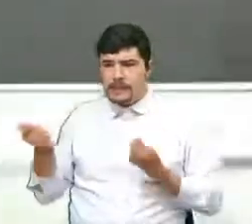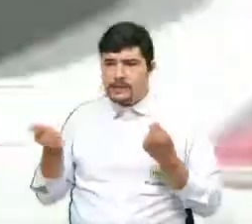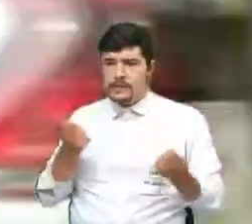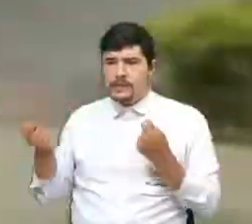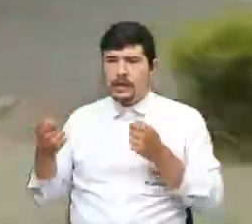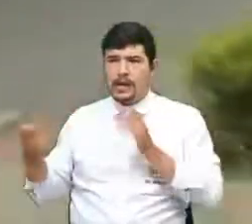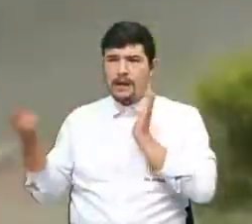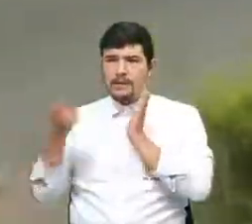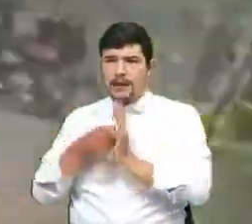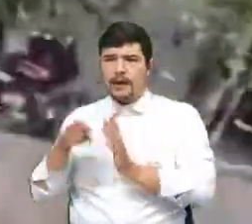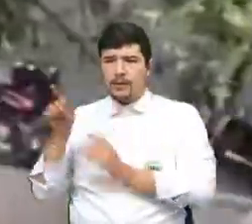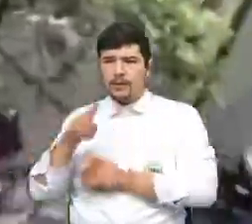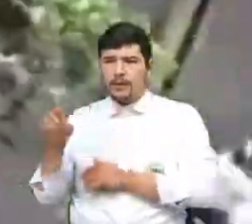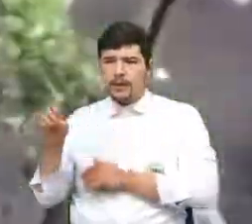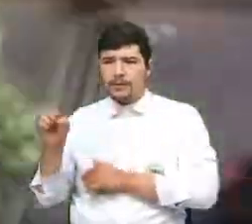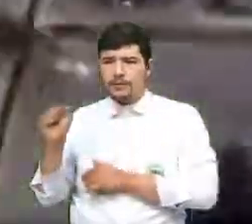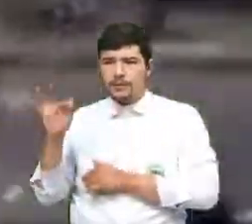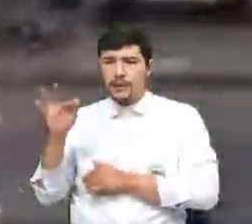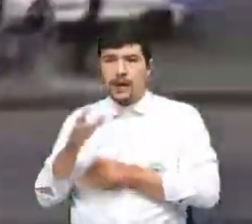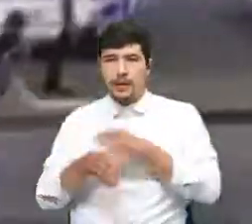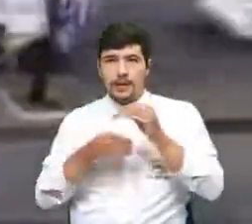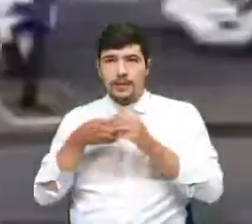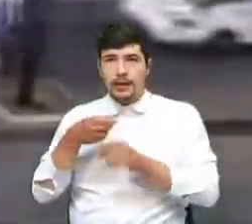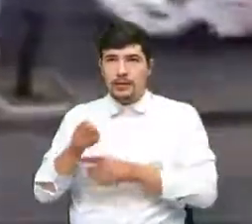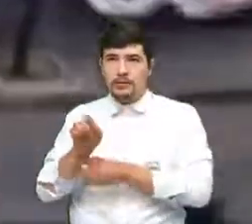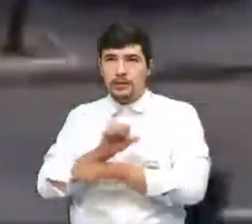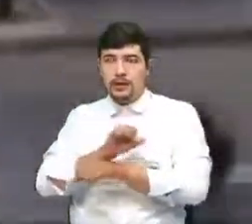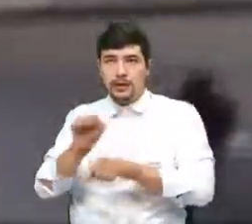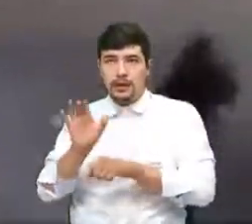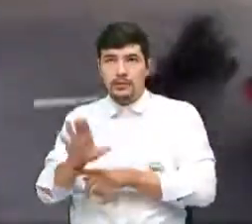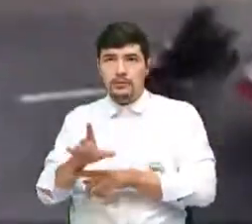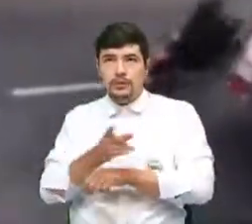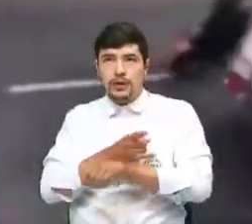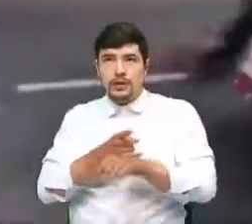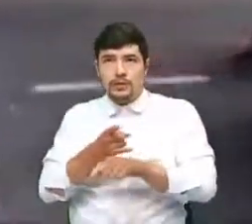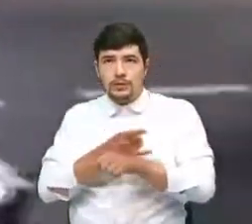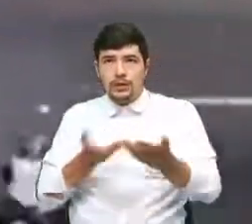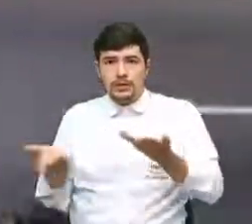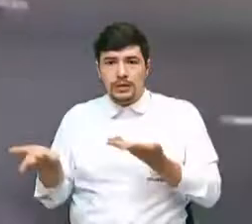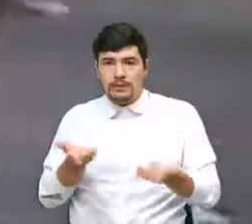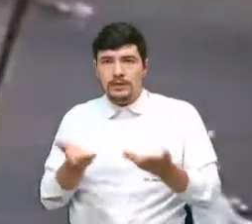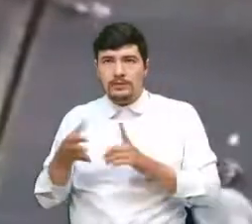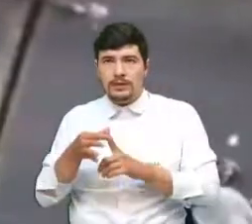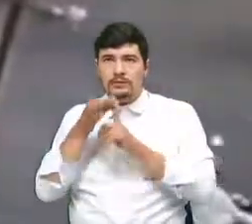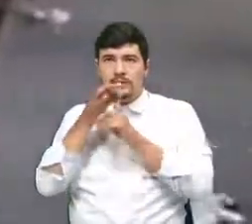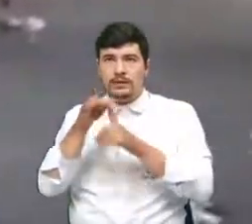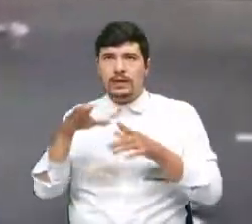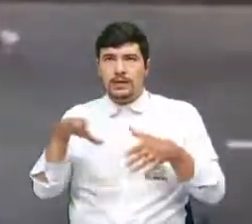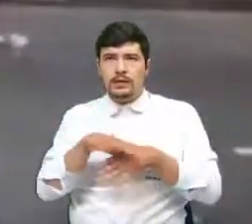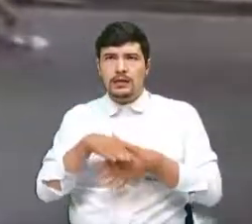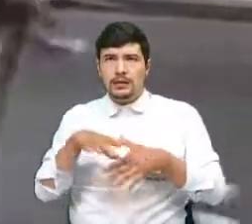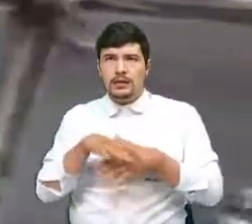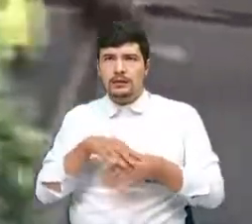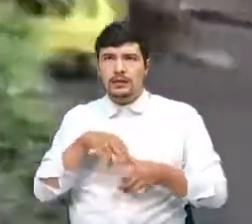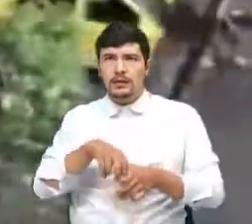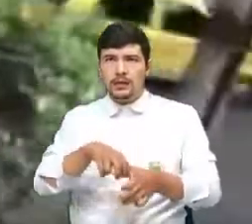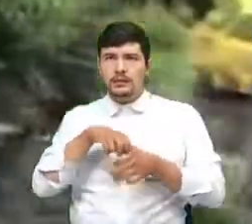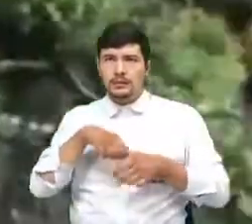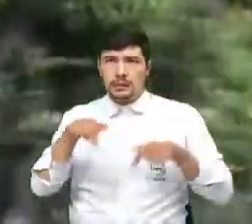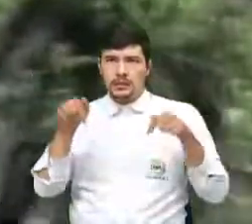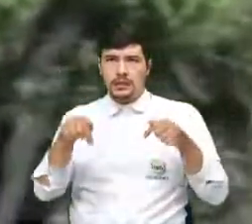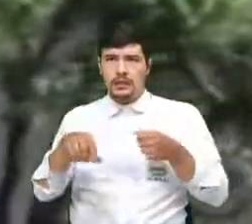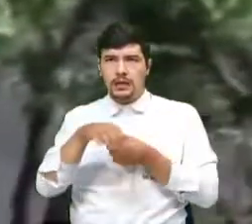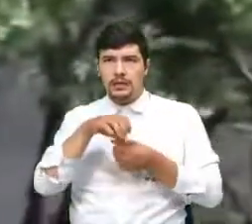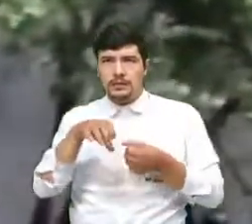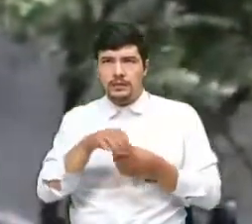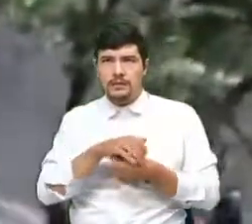las personas accidentadas. E incluso estos vehículos fueron usados como servicios especiales de taxi para movilizarse en la ciudad. Es un